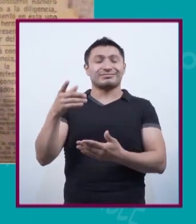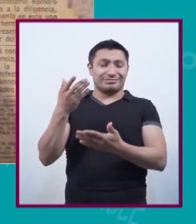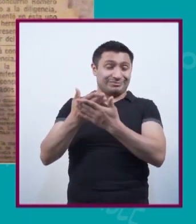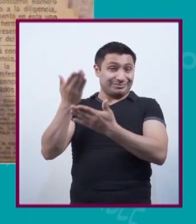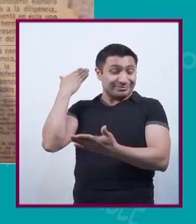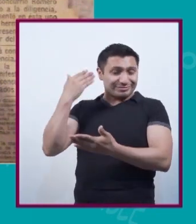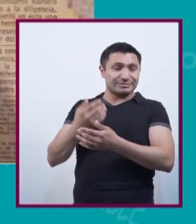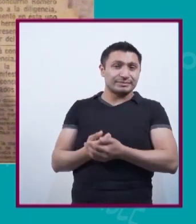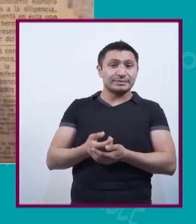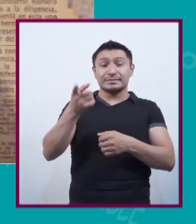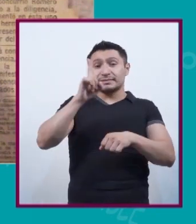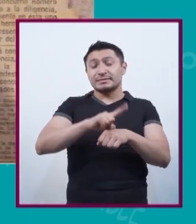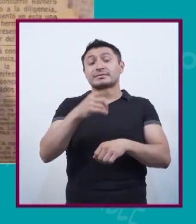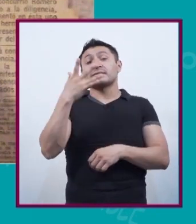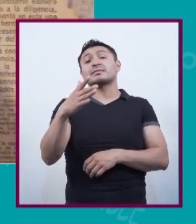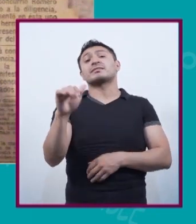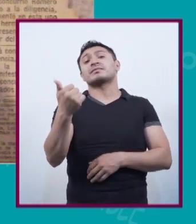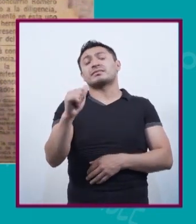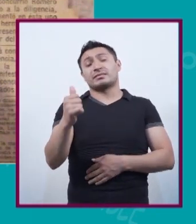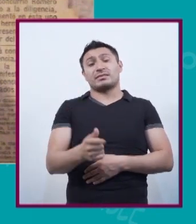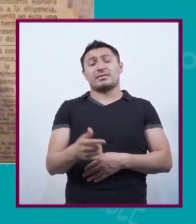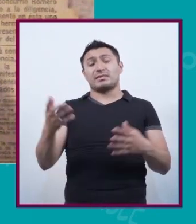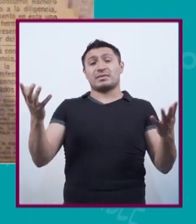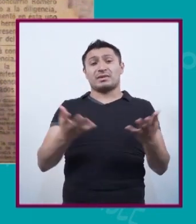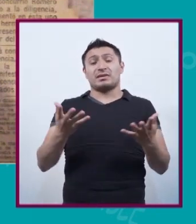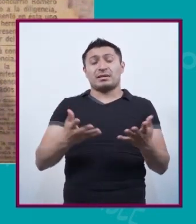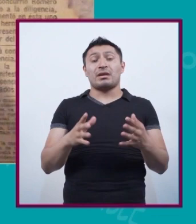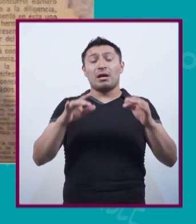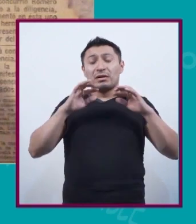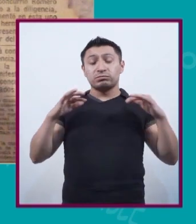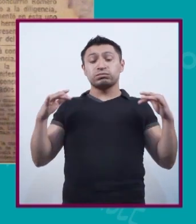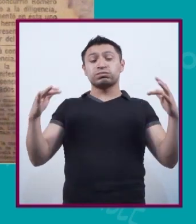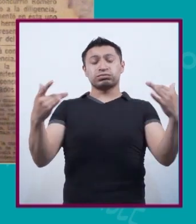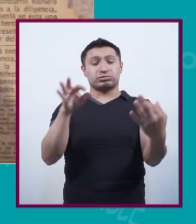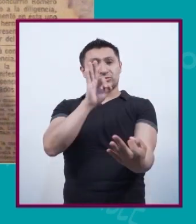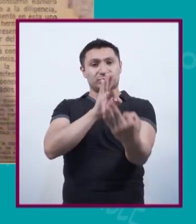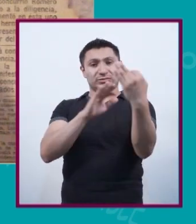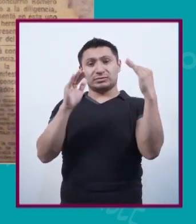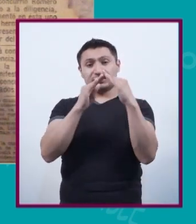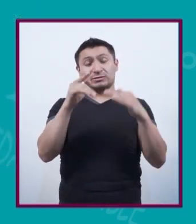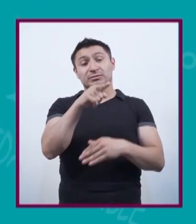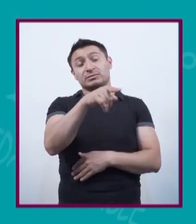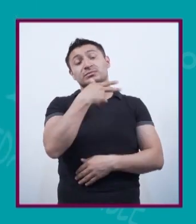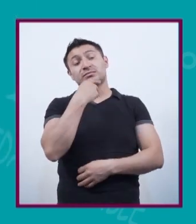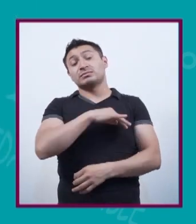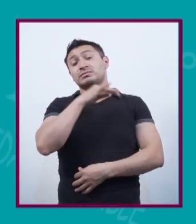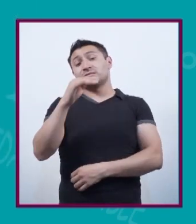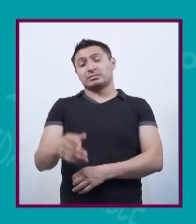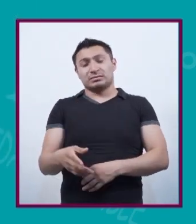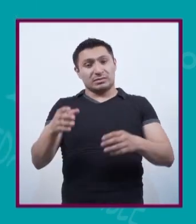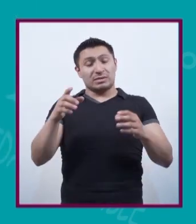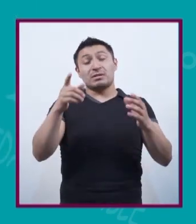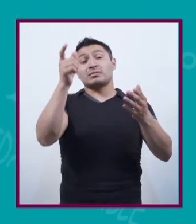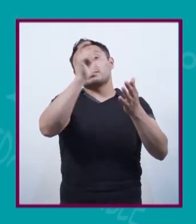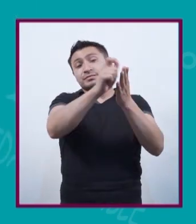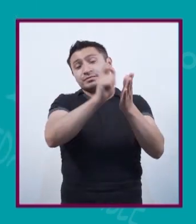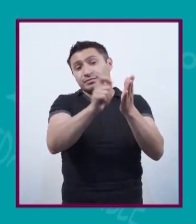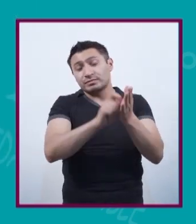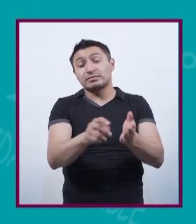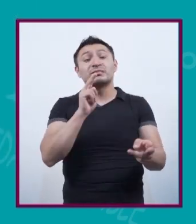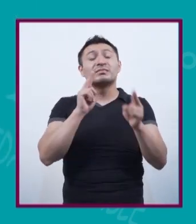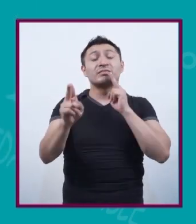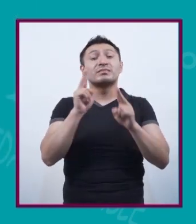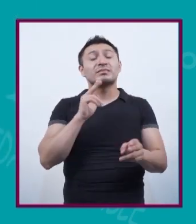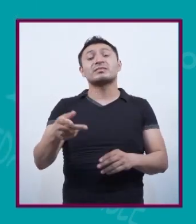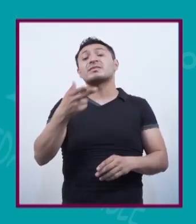época, el día 5 de agosto se formó un gentío frente a la casa del difunto. En el cuerpo de la noticia, el reportero